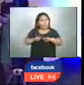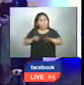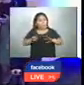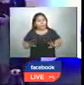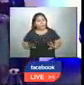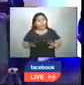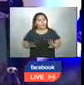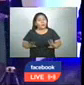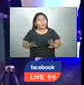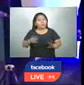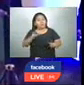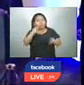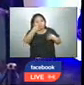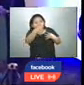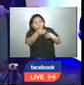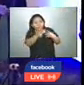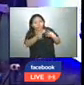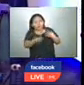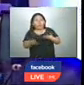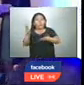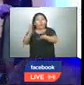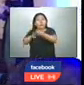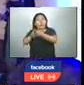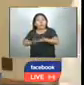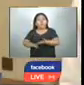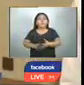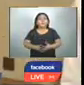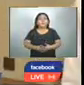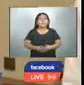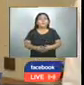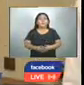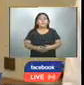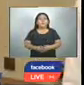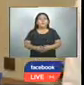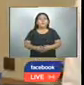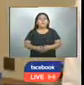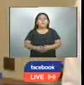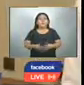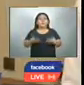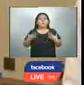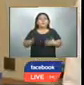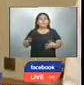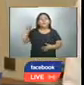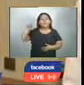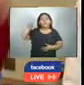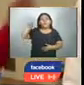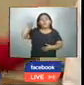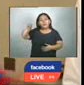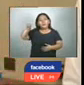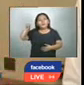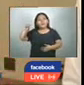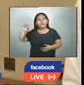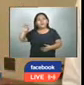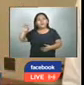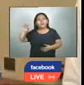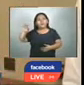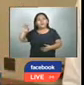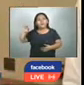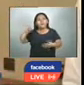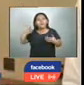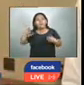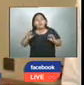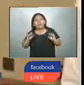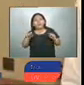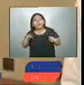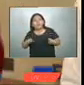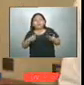especificaciones técnicas y contratación de proveedores. El Tribunal se está preparando en estos momentos a abordar